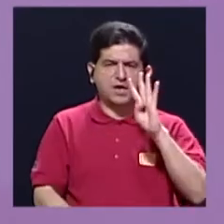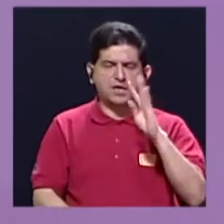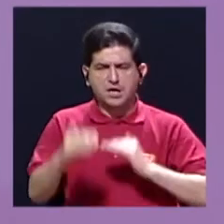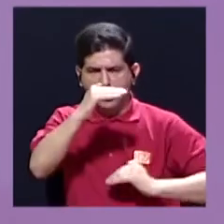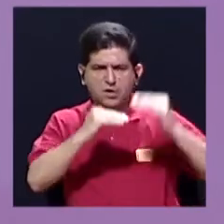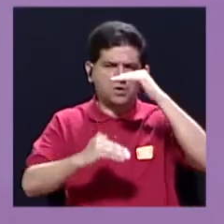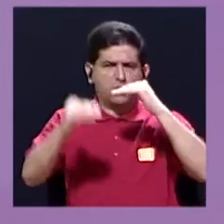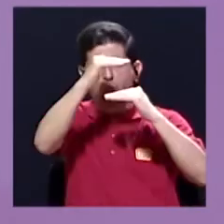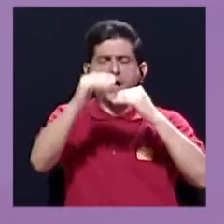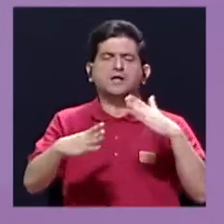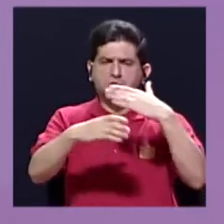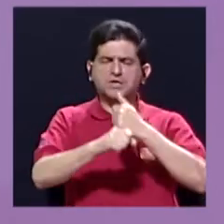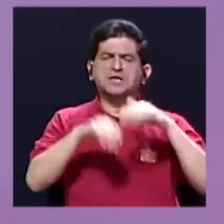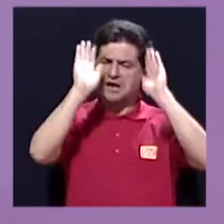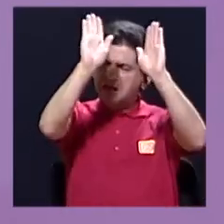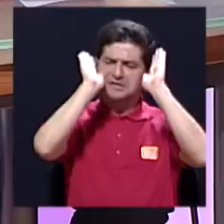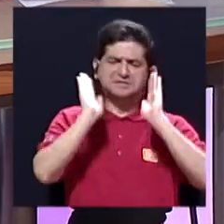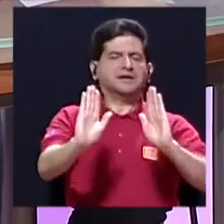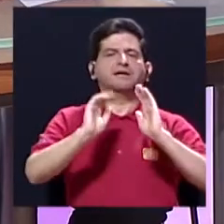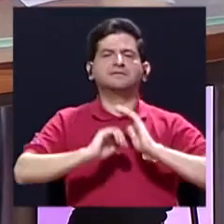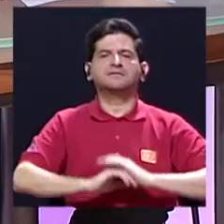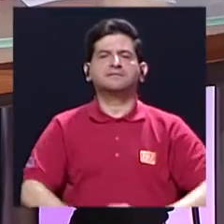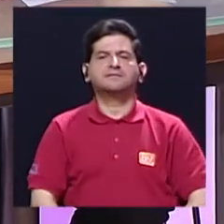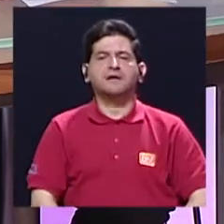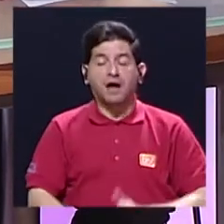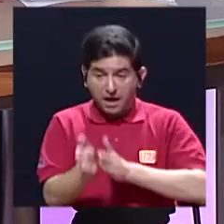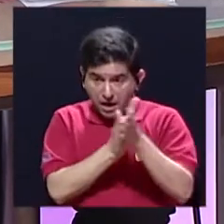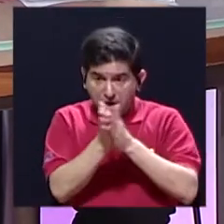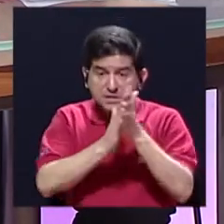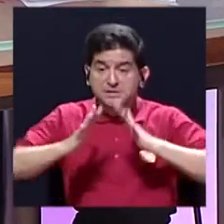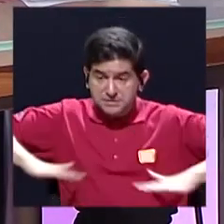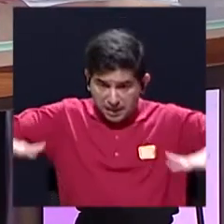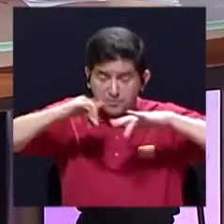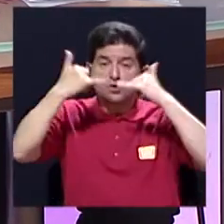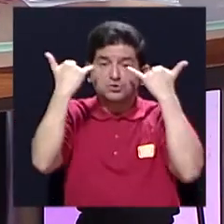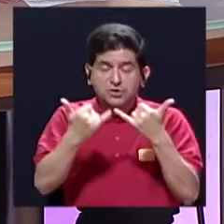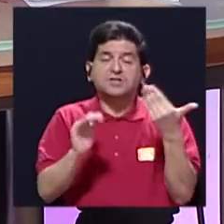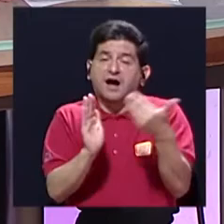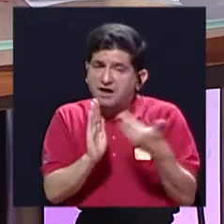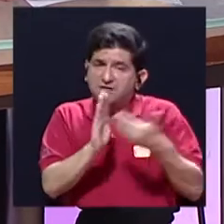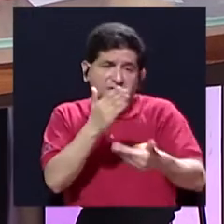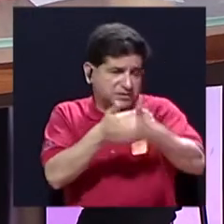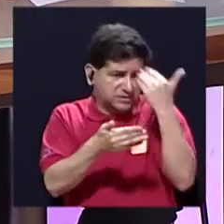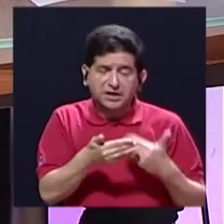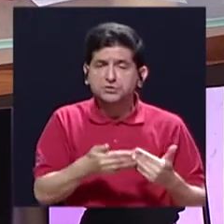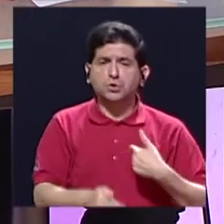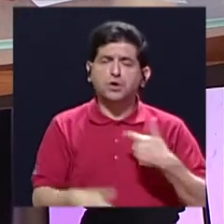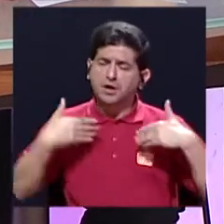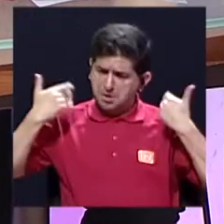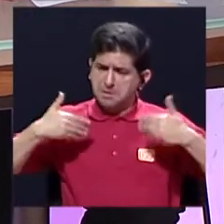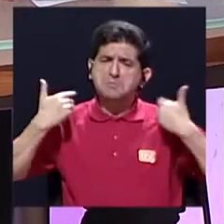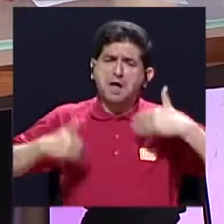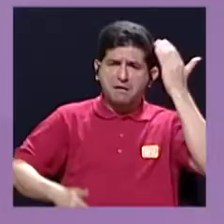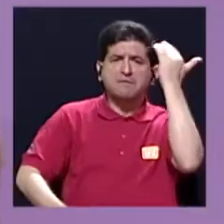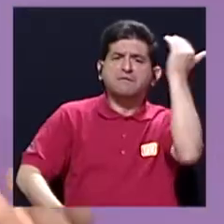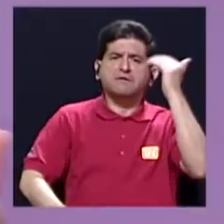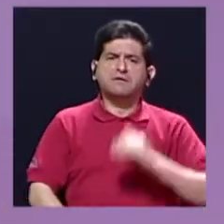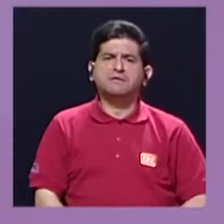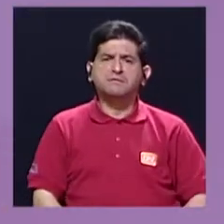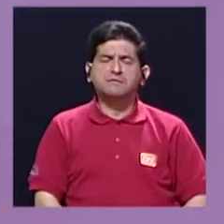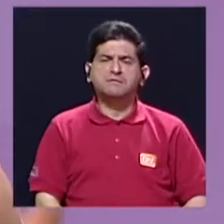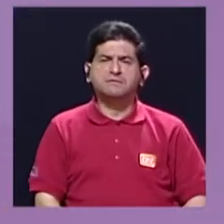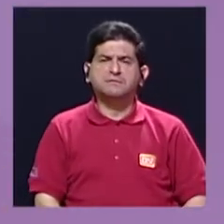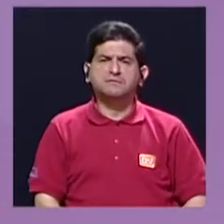pisos. Excelente, excelente. Están aprovechando un espacio que ya fue degradado. Y me alegra saber que,